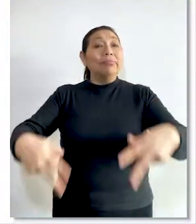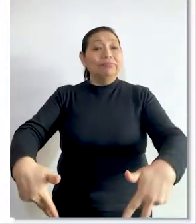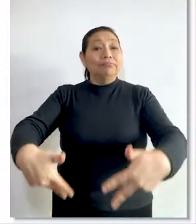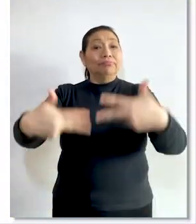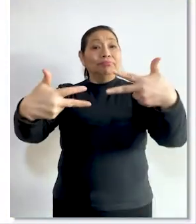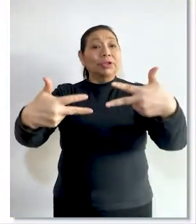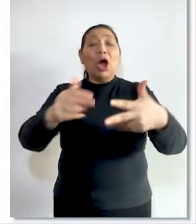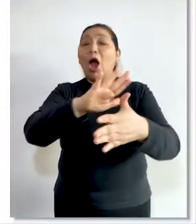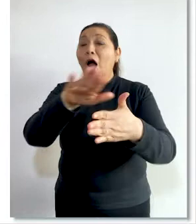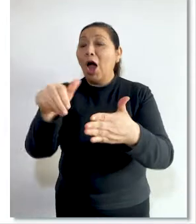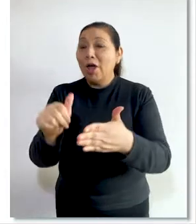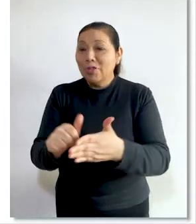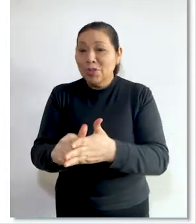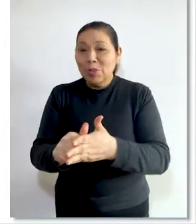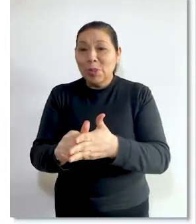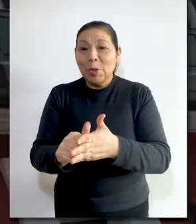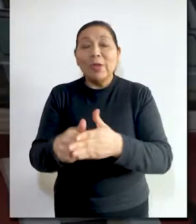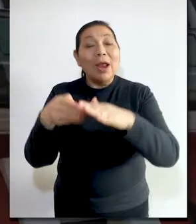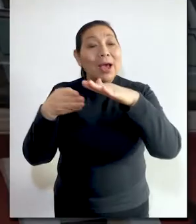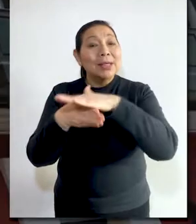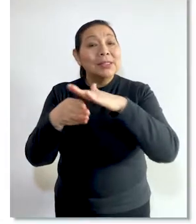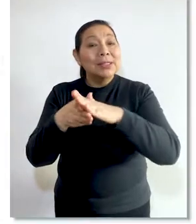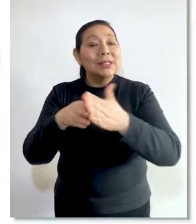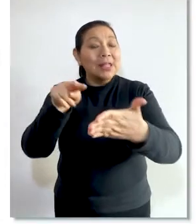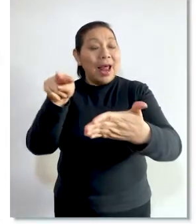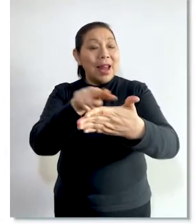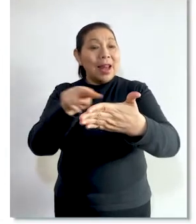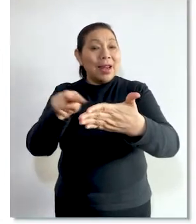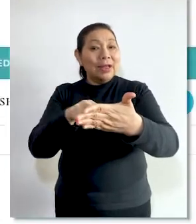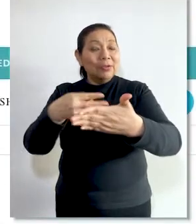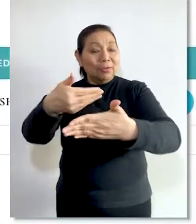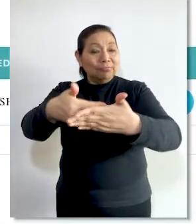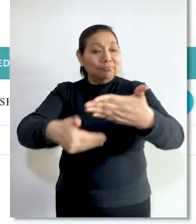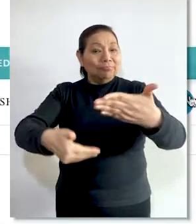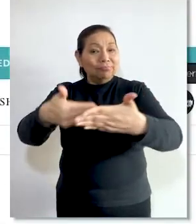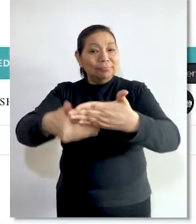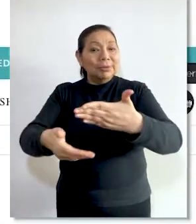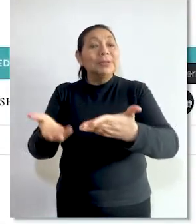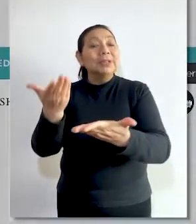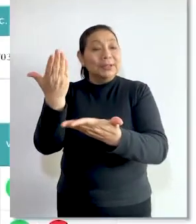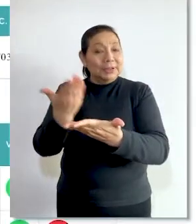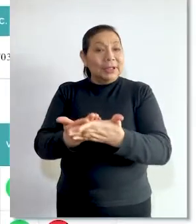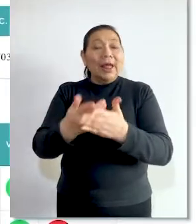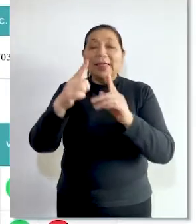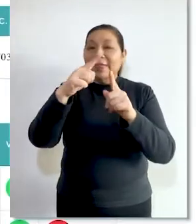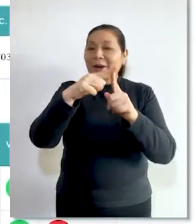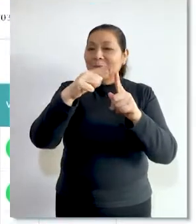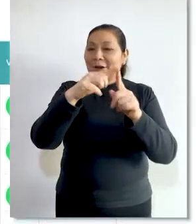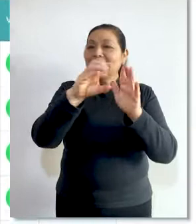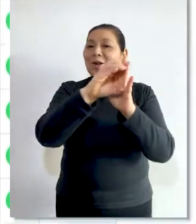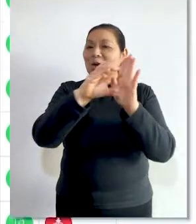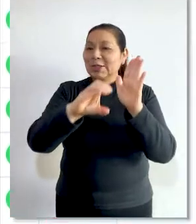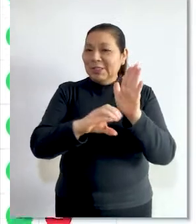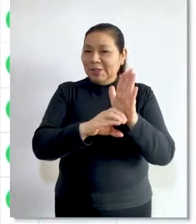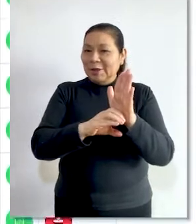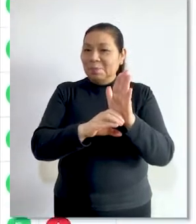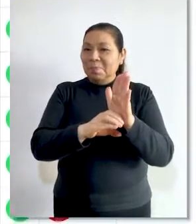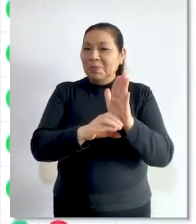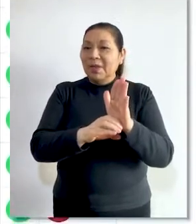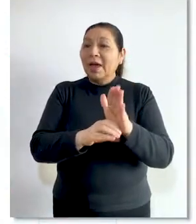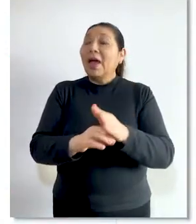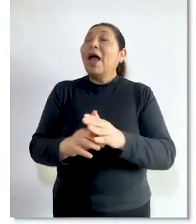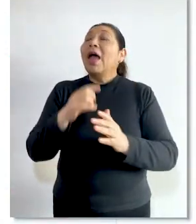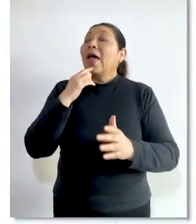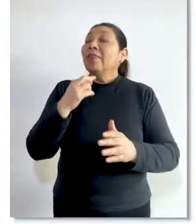para facilitar a todo ciudadano el acceso a la lectura de los expedientes que están en el tribunal constitucional